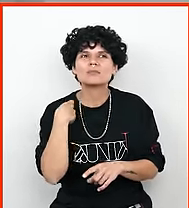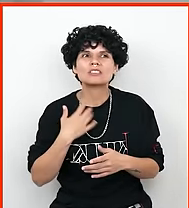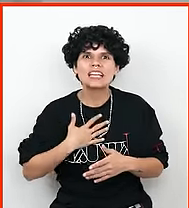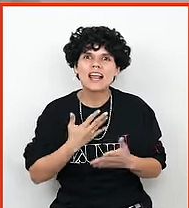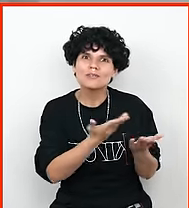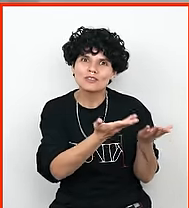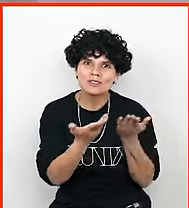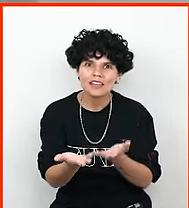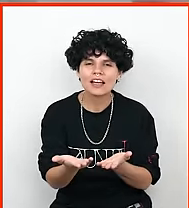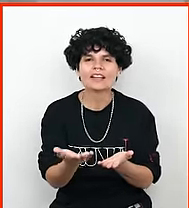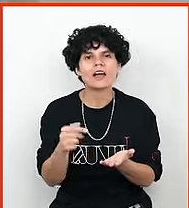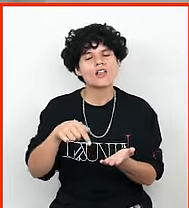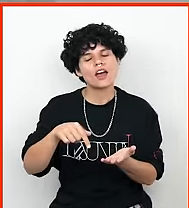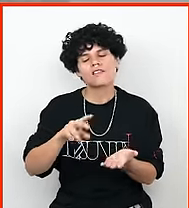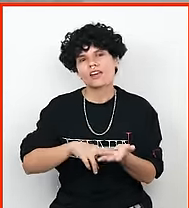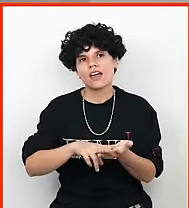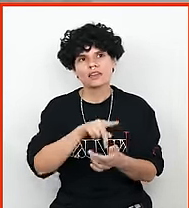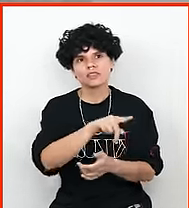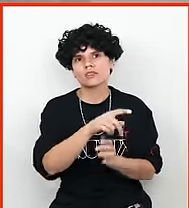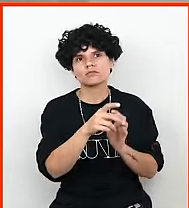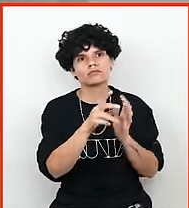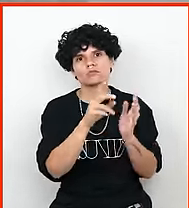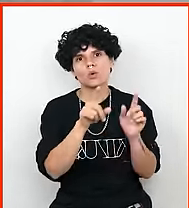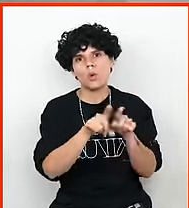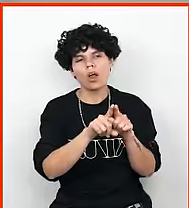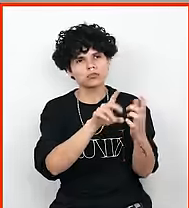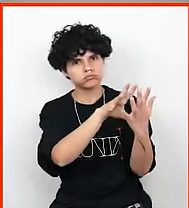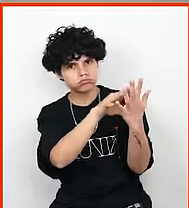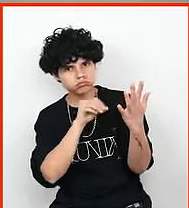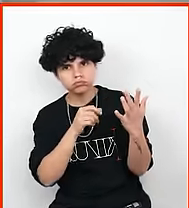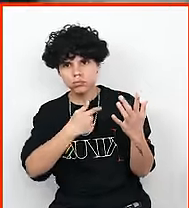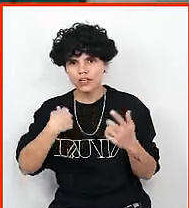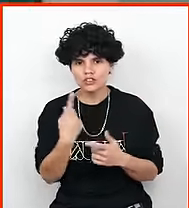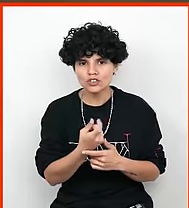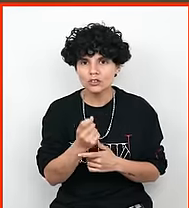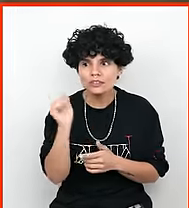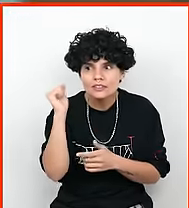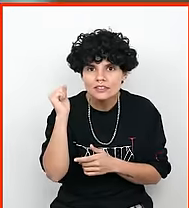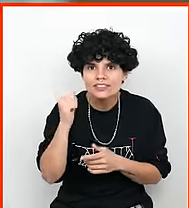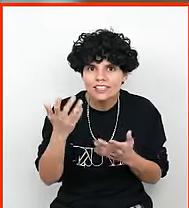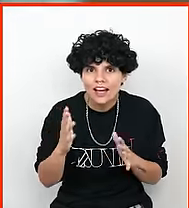para nosotros es un placer que venga un referente aquí a la casa.